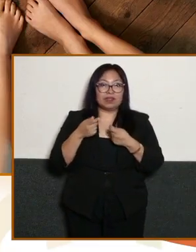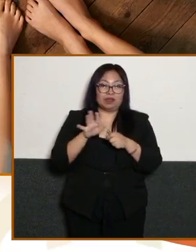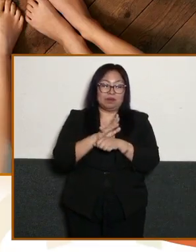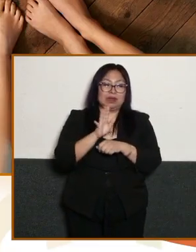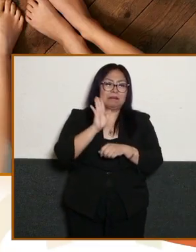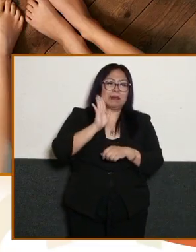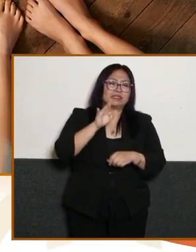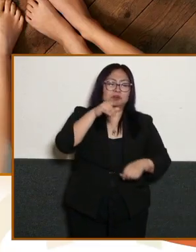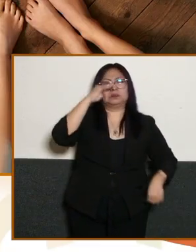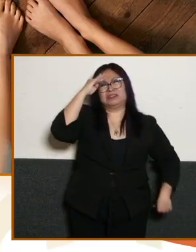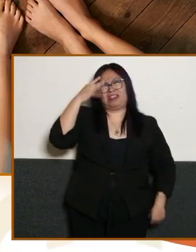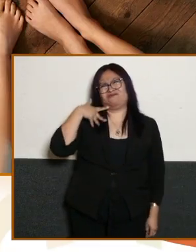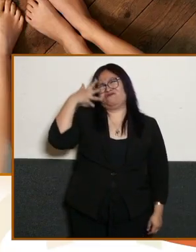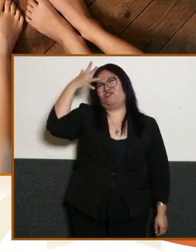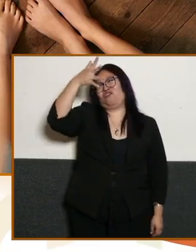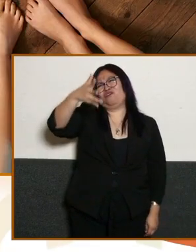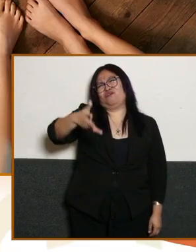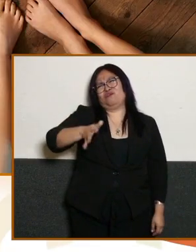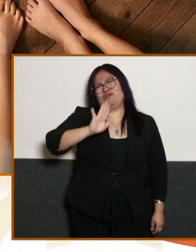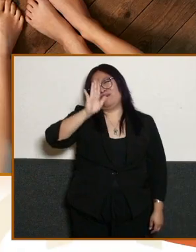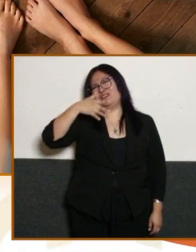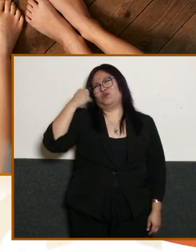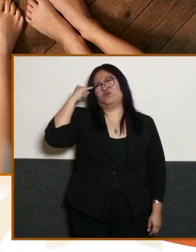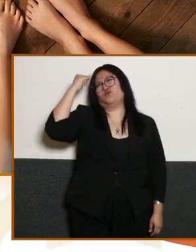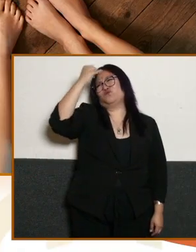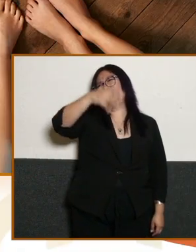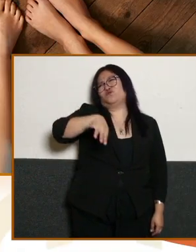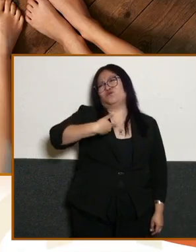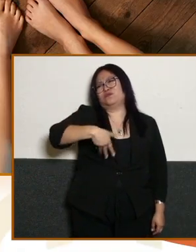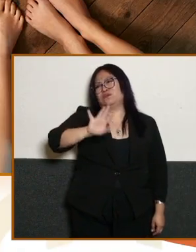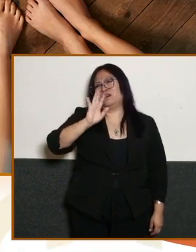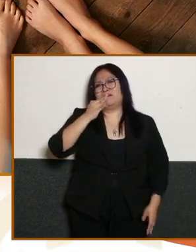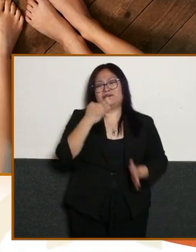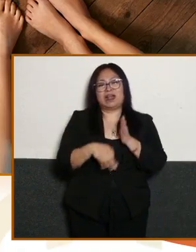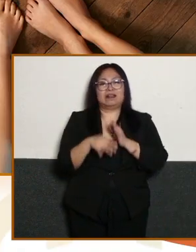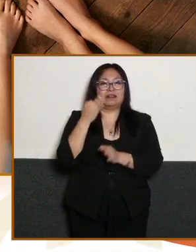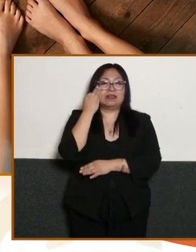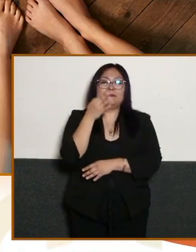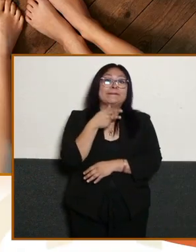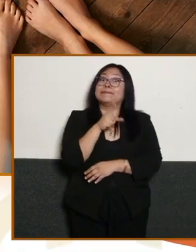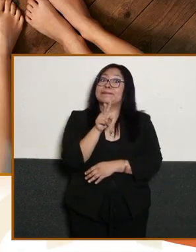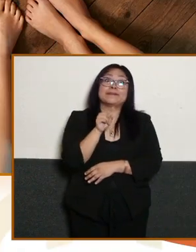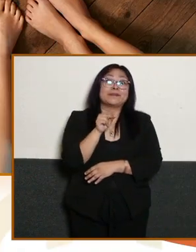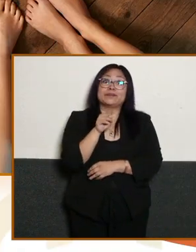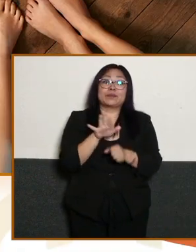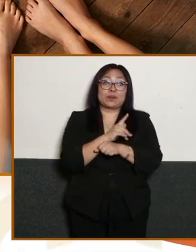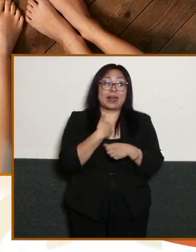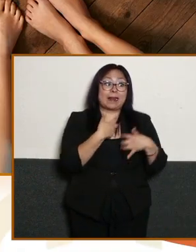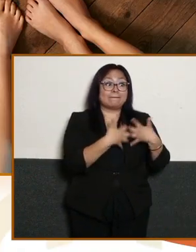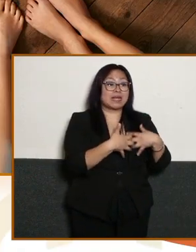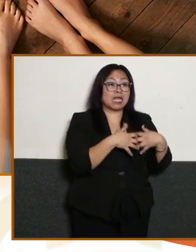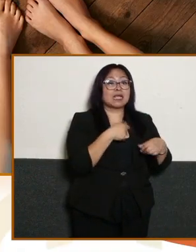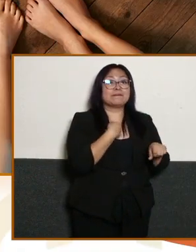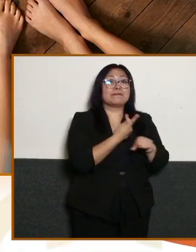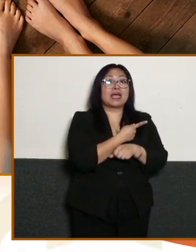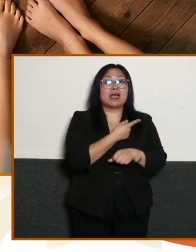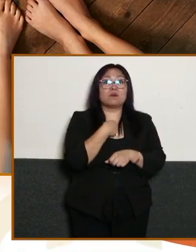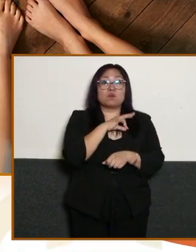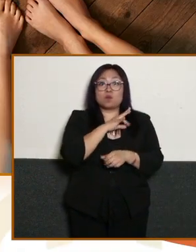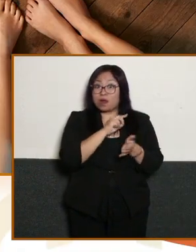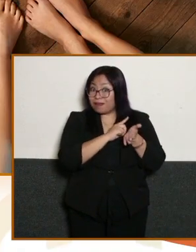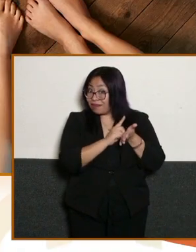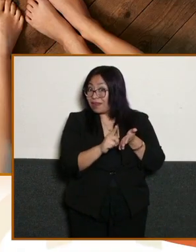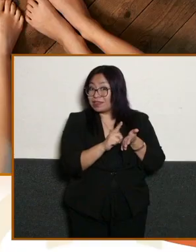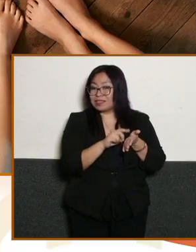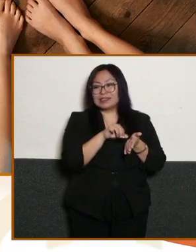pero esto es real, de si las máquinas con inteligencia van a tener o no derechos. Ah, ¿verdad? Esta